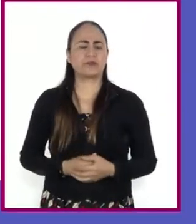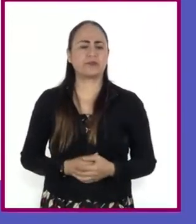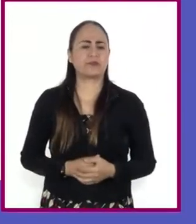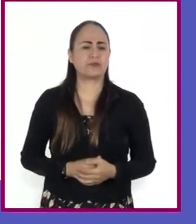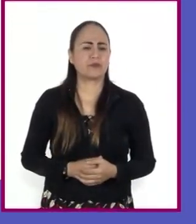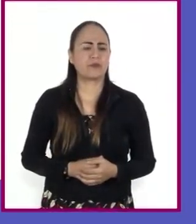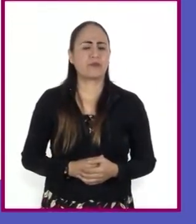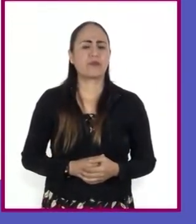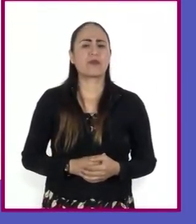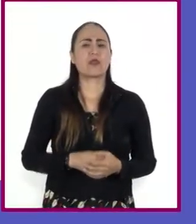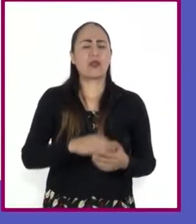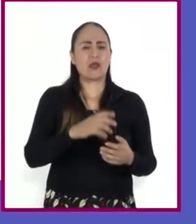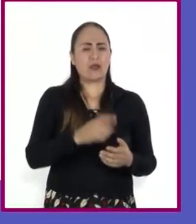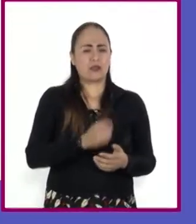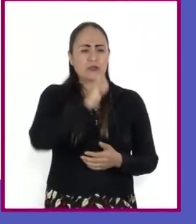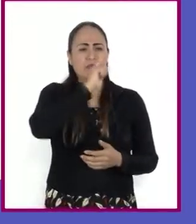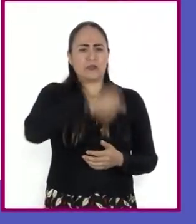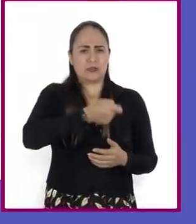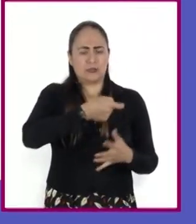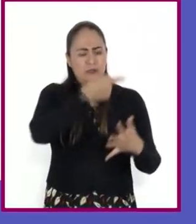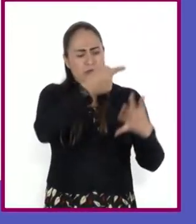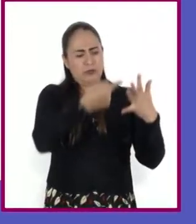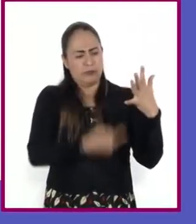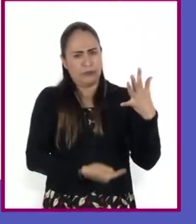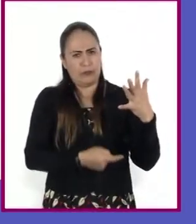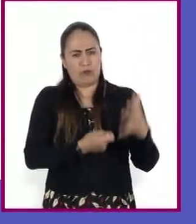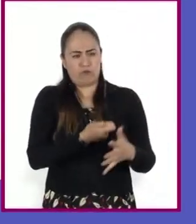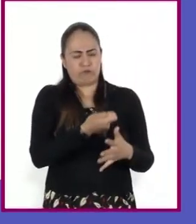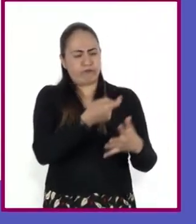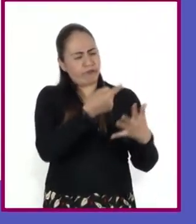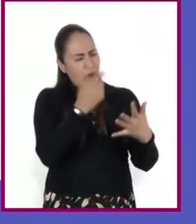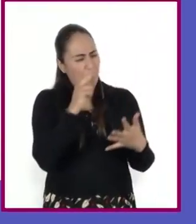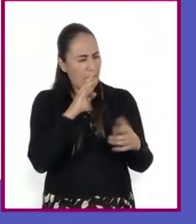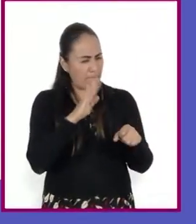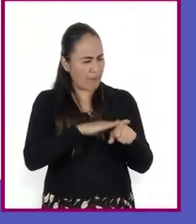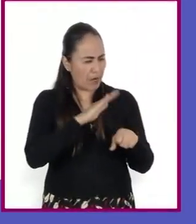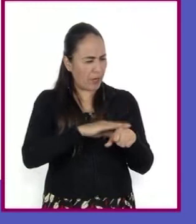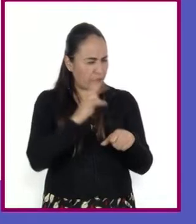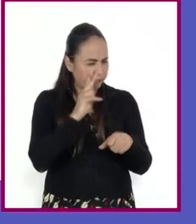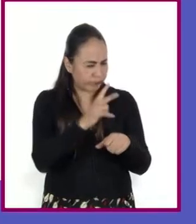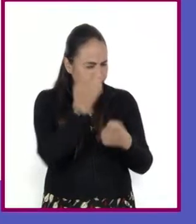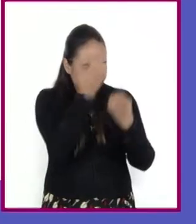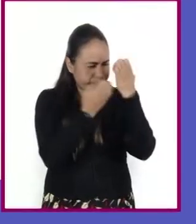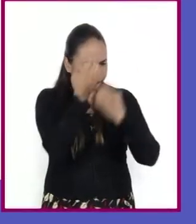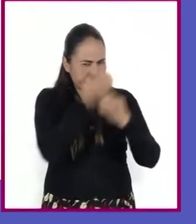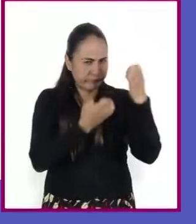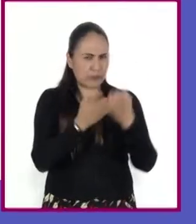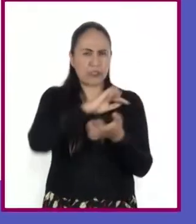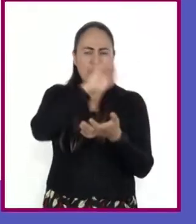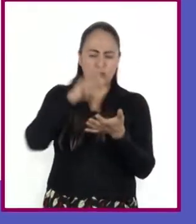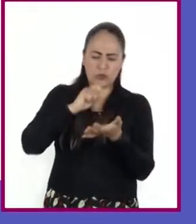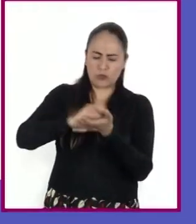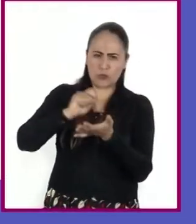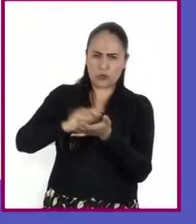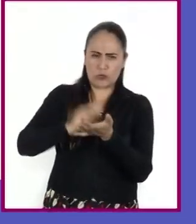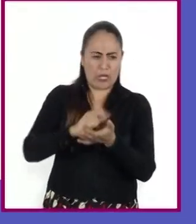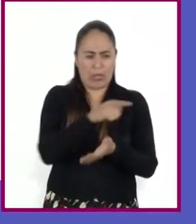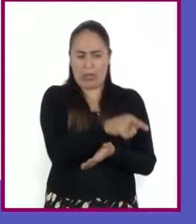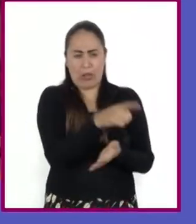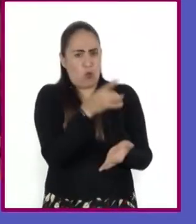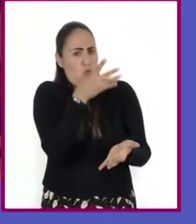Cuando definimos, mencionamos los rasgos más característicos de un objeto o fenómeno, aquellos que lo hacen